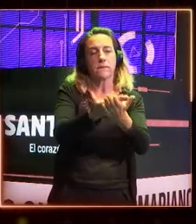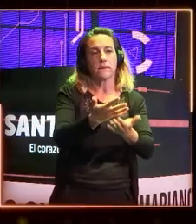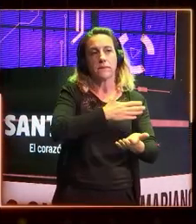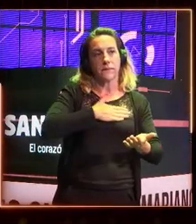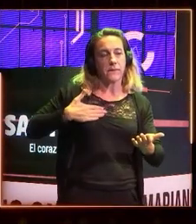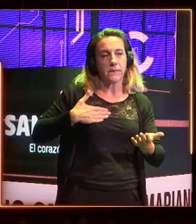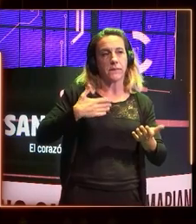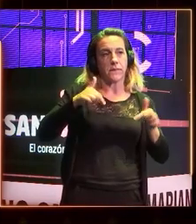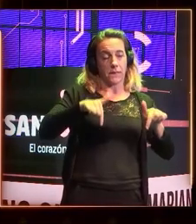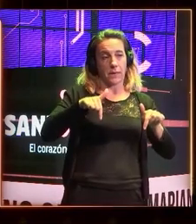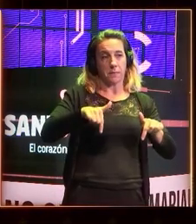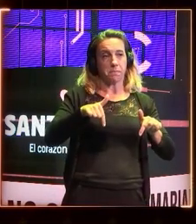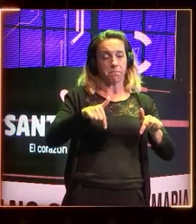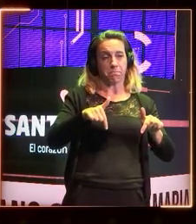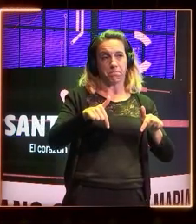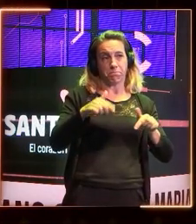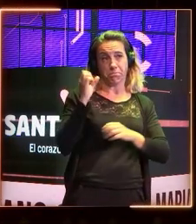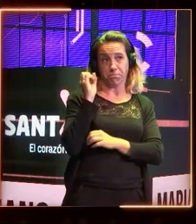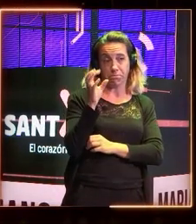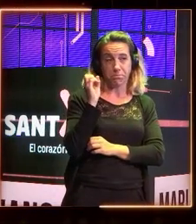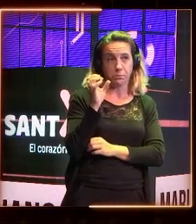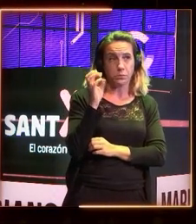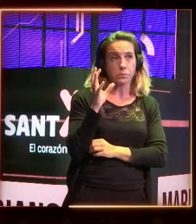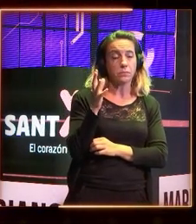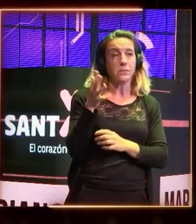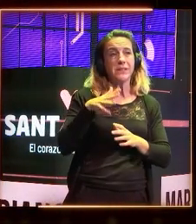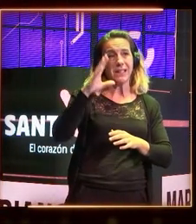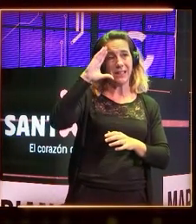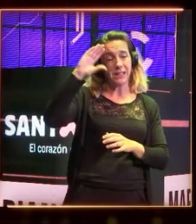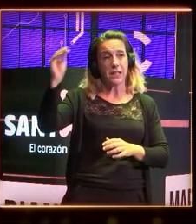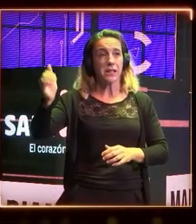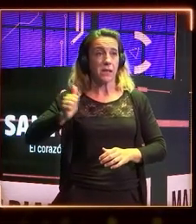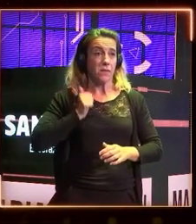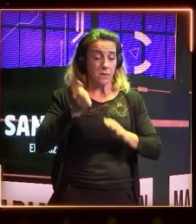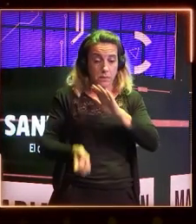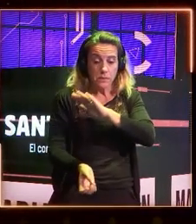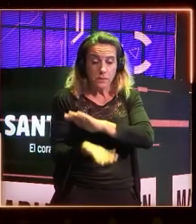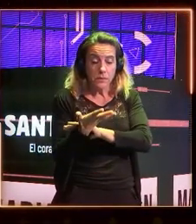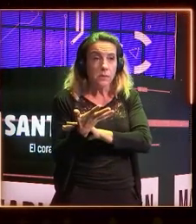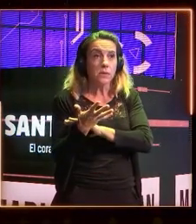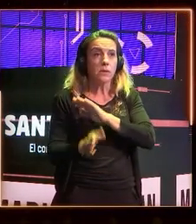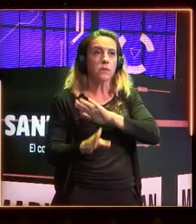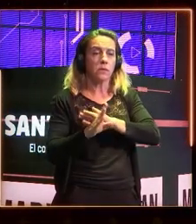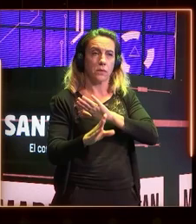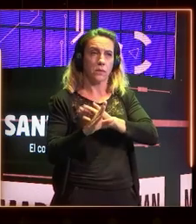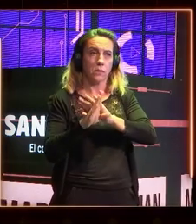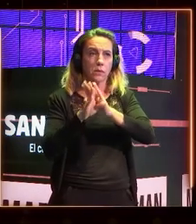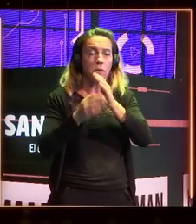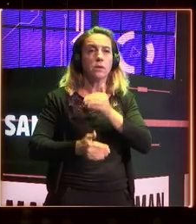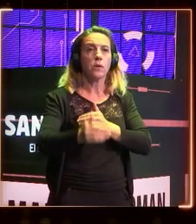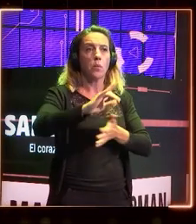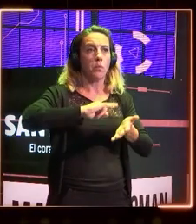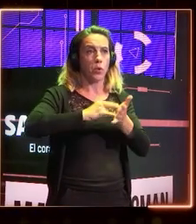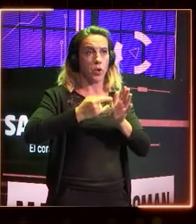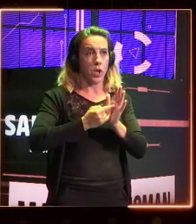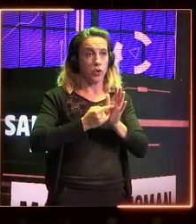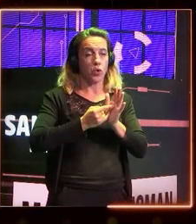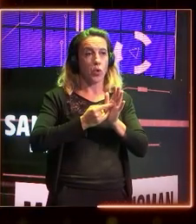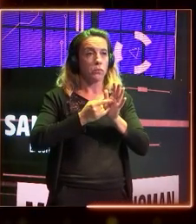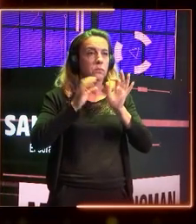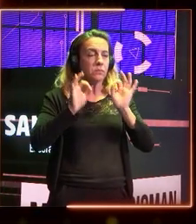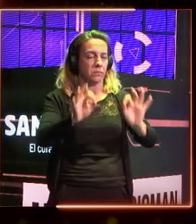20 minutos que vamos a compartir Es que la Inteligencia artificial emerge continúa y sigue siendo un proyecto intrínsecamente